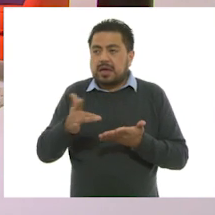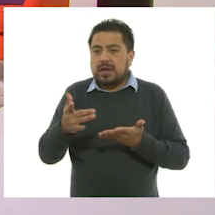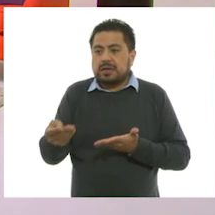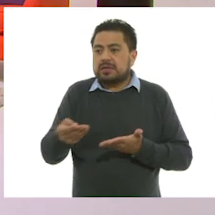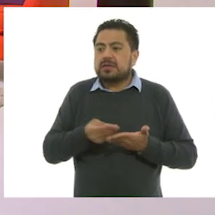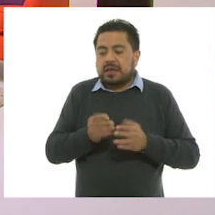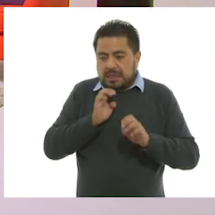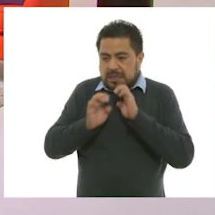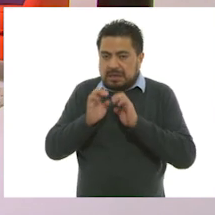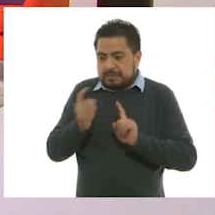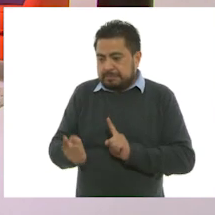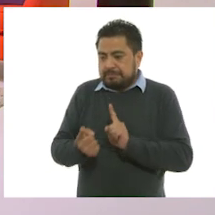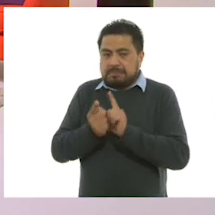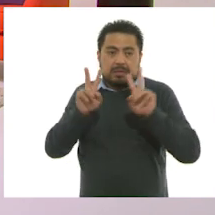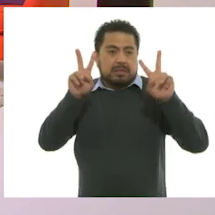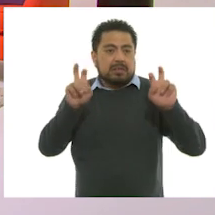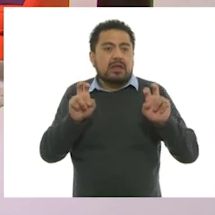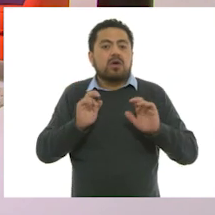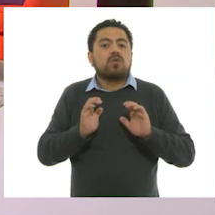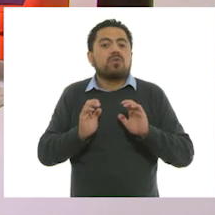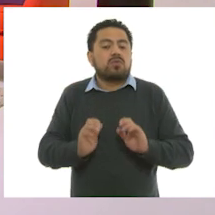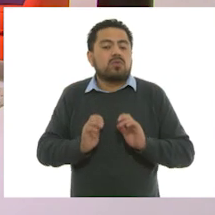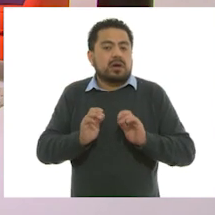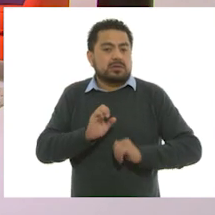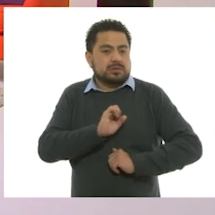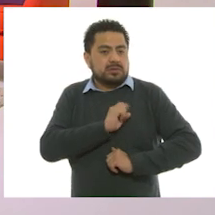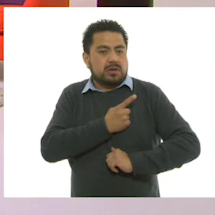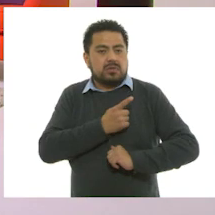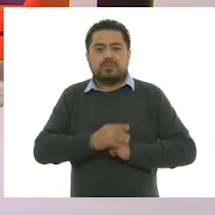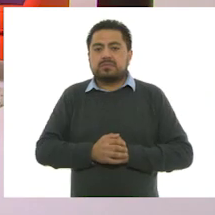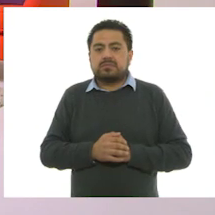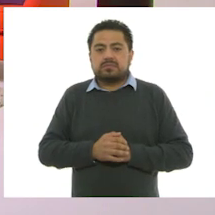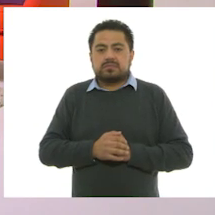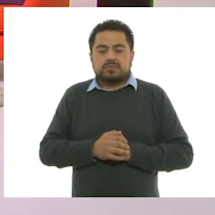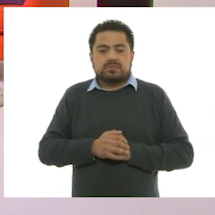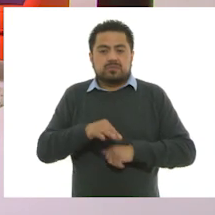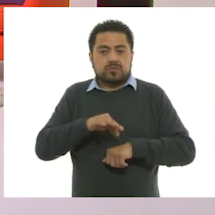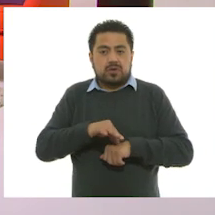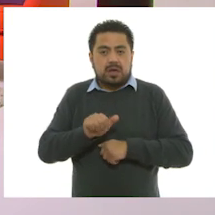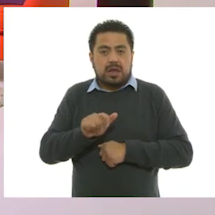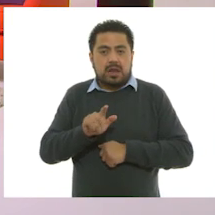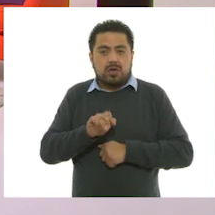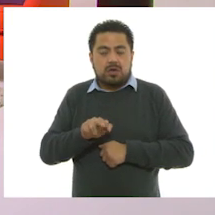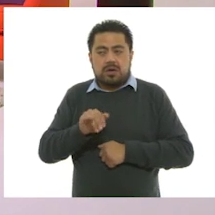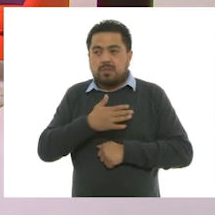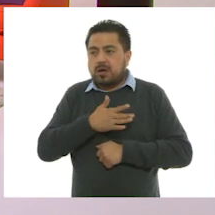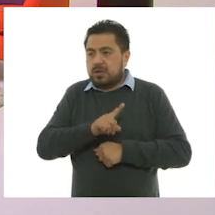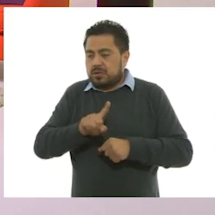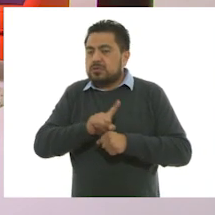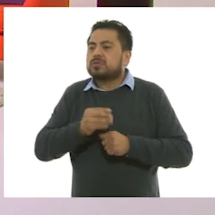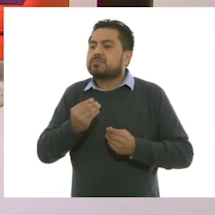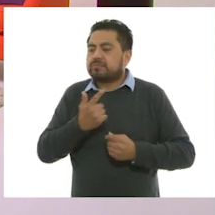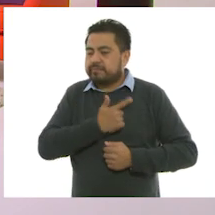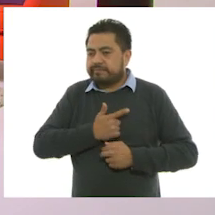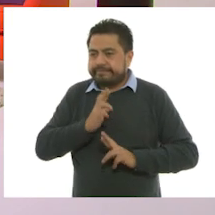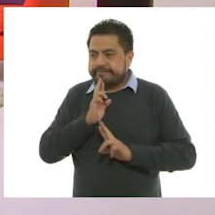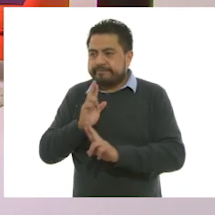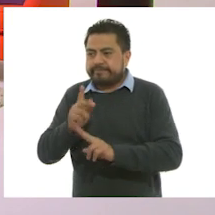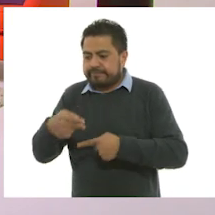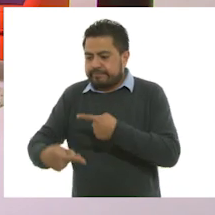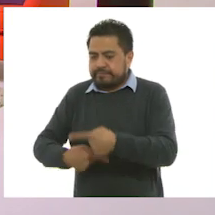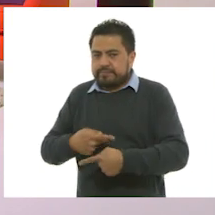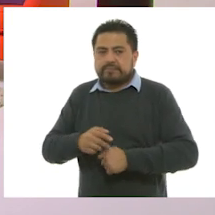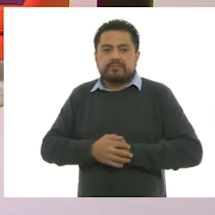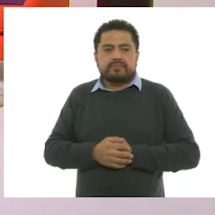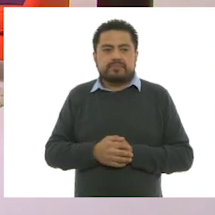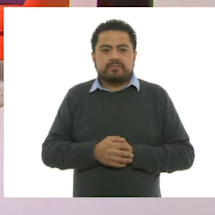esta entrevista cuyo tema es el cuidado de la salud. Doctor Ancona. Buenos días. Con gusto contestaré tus preguntas.